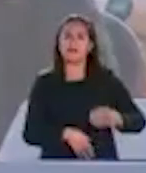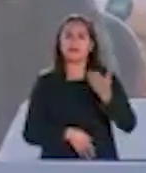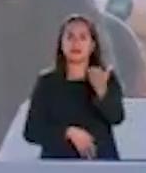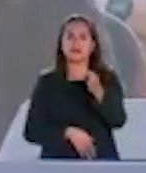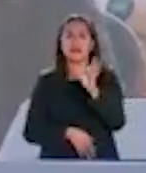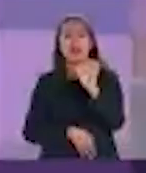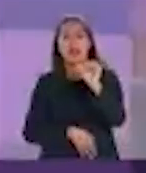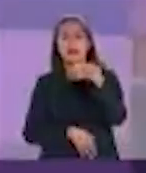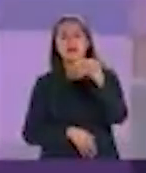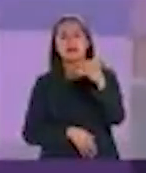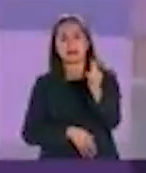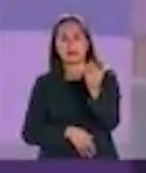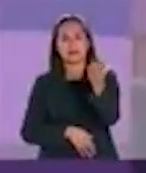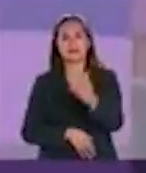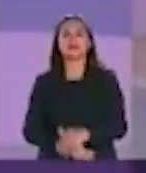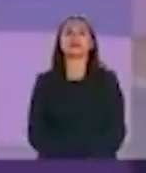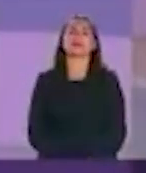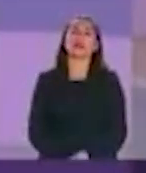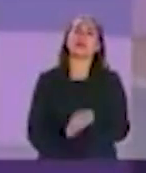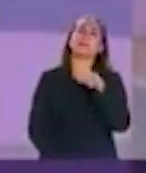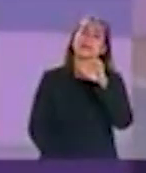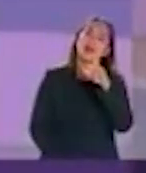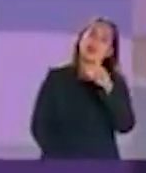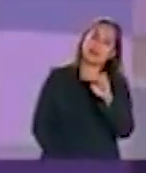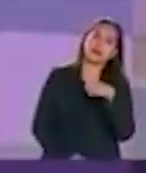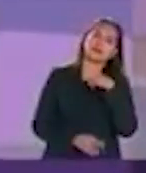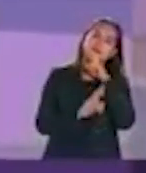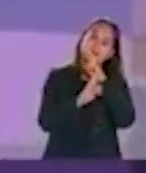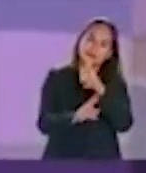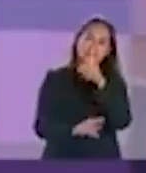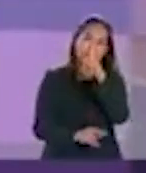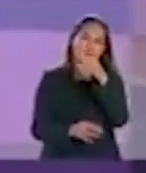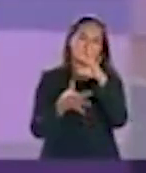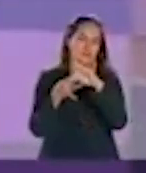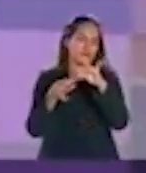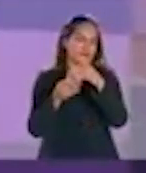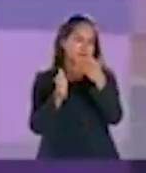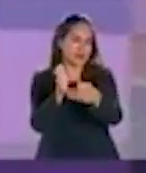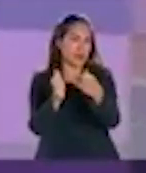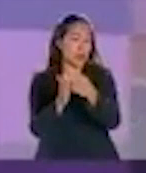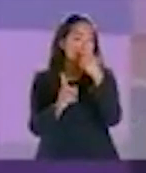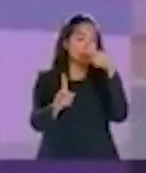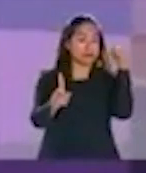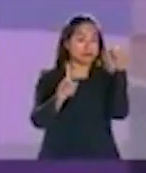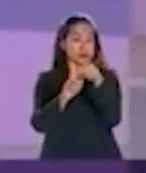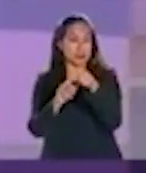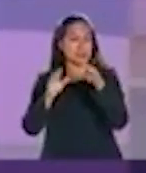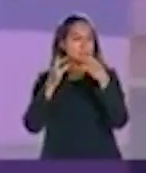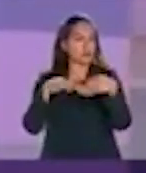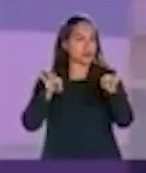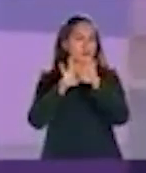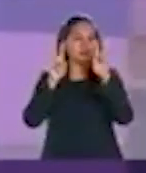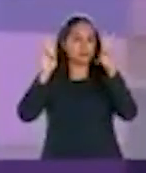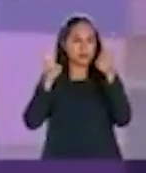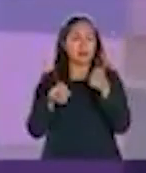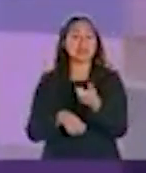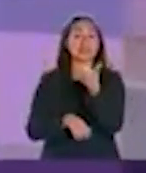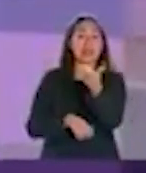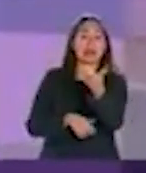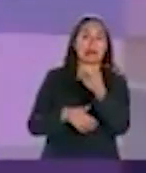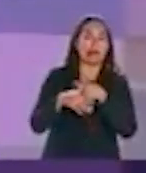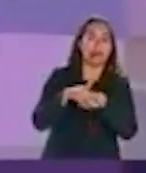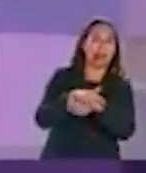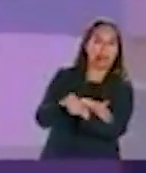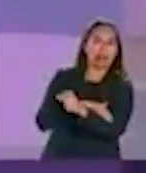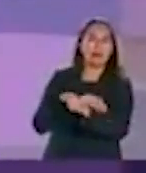solamente apuntar un tema para mayor reflexión nos quedó pendiente yo con este bloque un tema muy relevante que es lavado de dinero y que también impactan